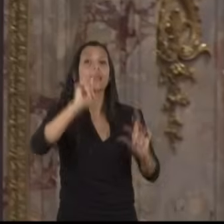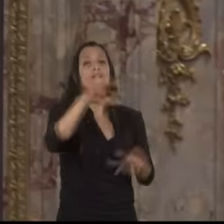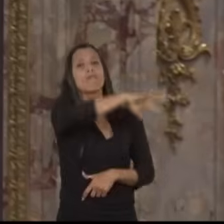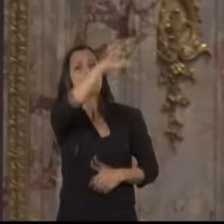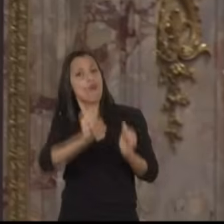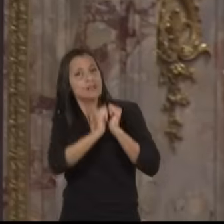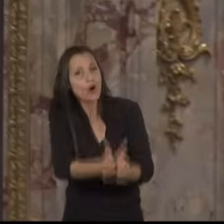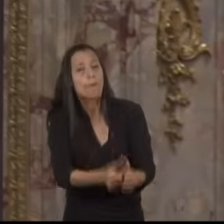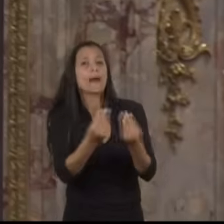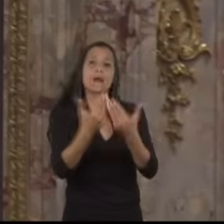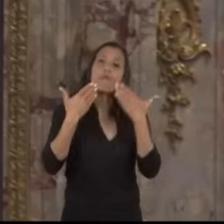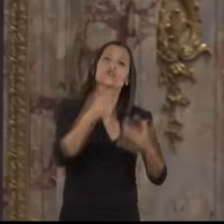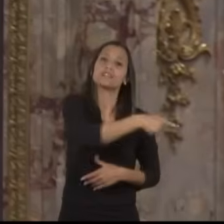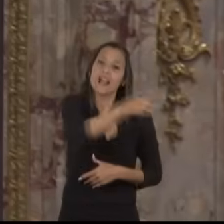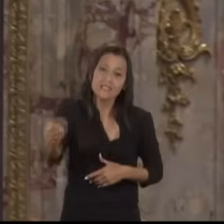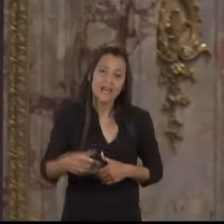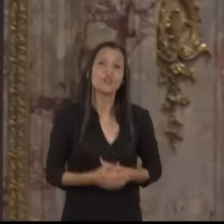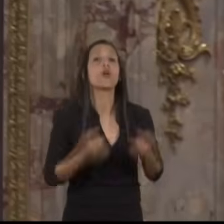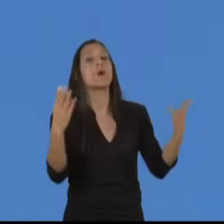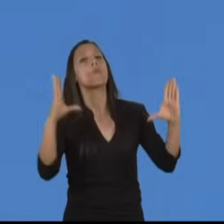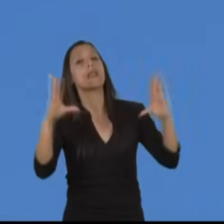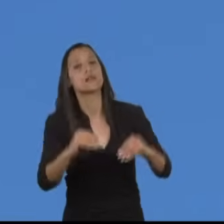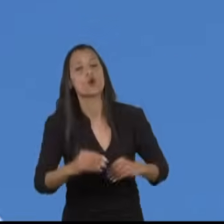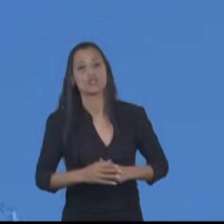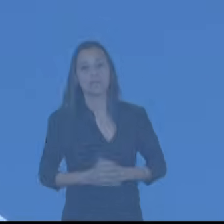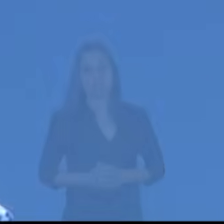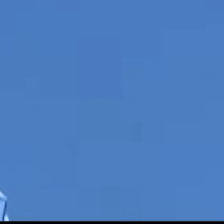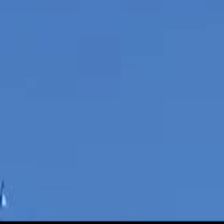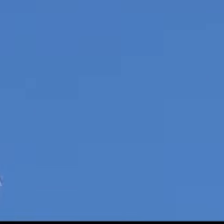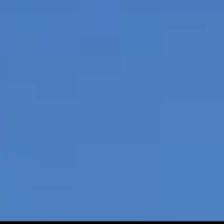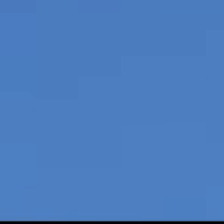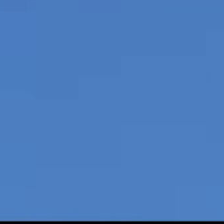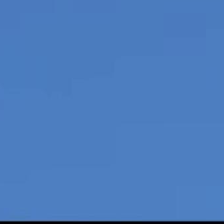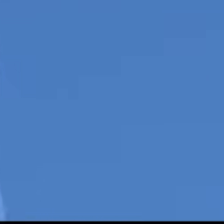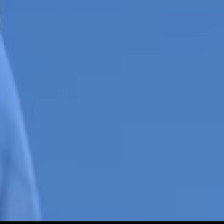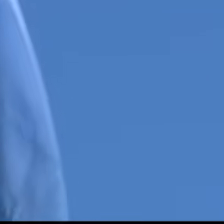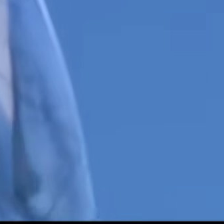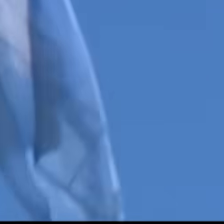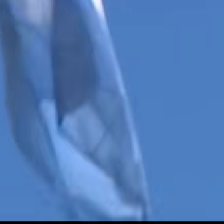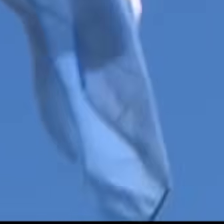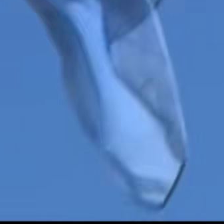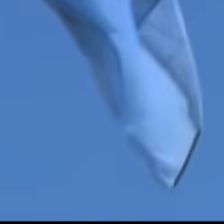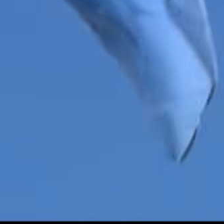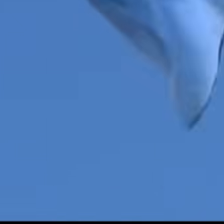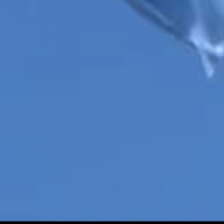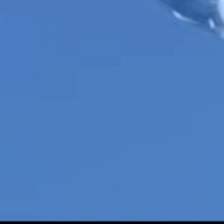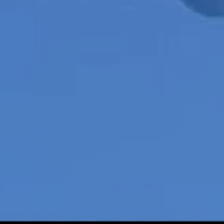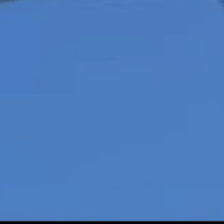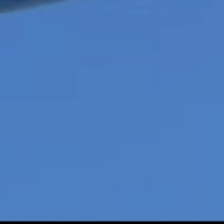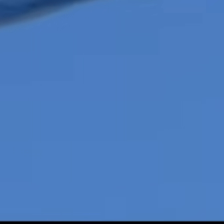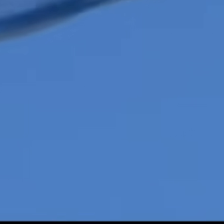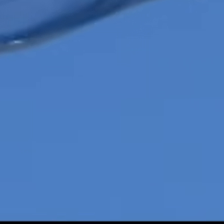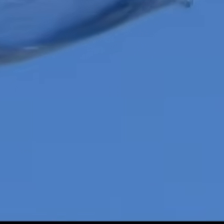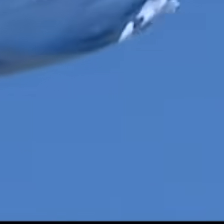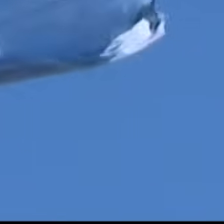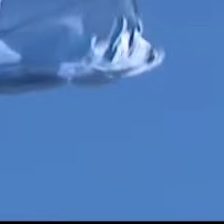acompañen. Muchas gracias a todos. Buenas noches. Conforme a lo establecido por el artículo 75 de la Ley